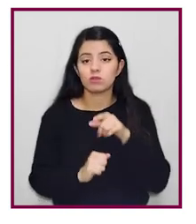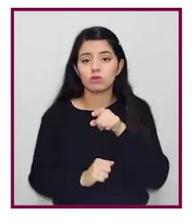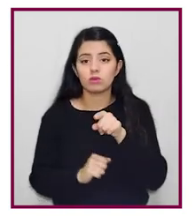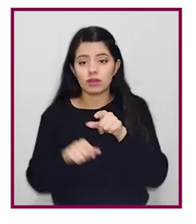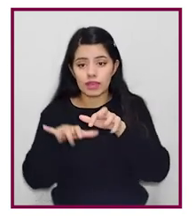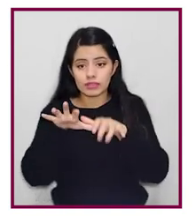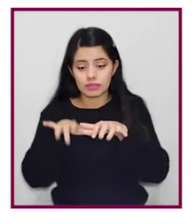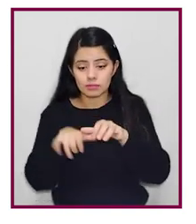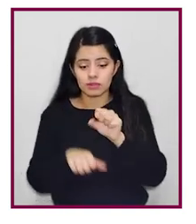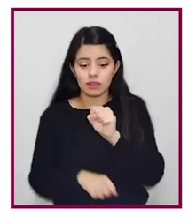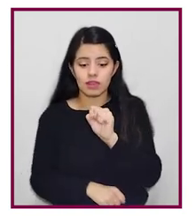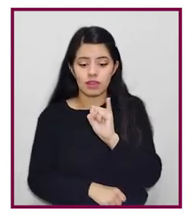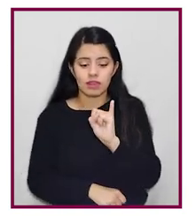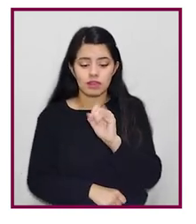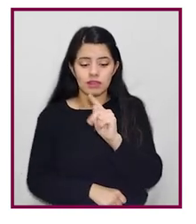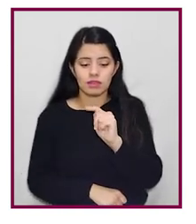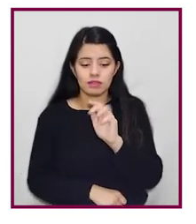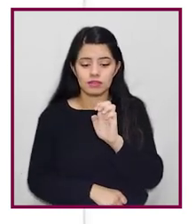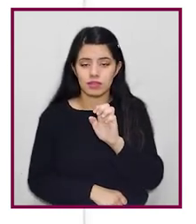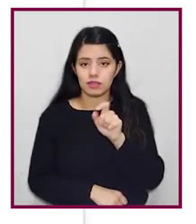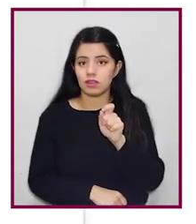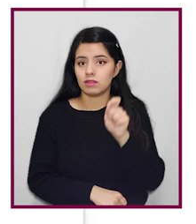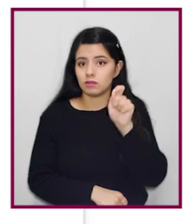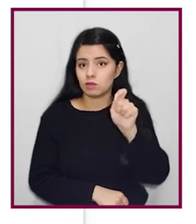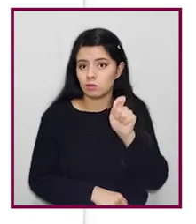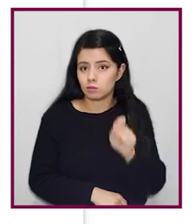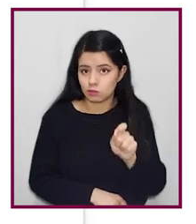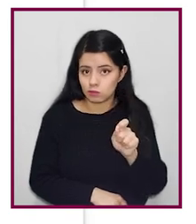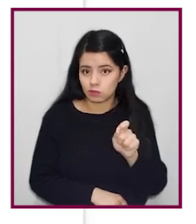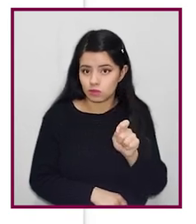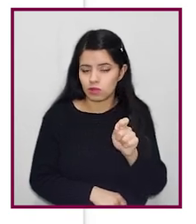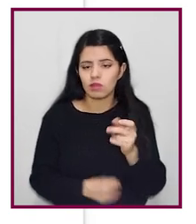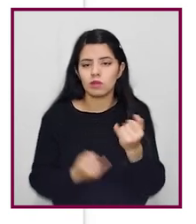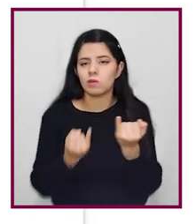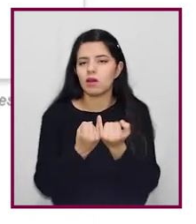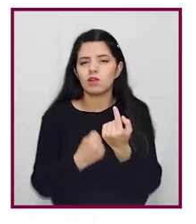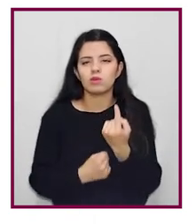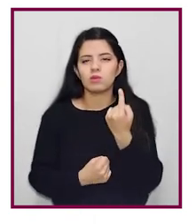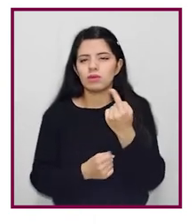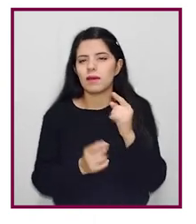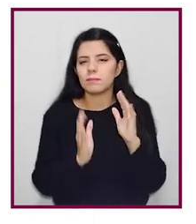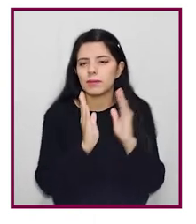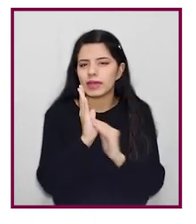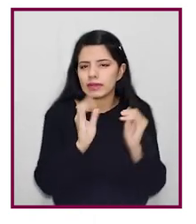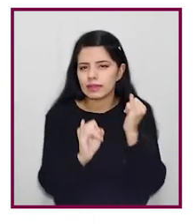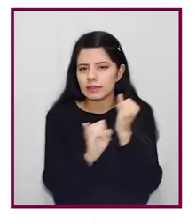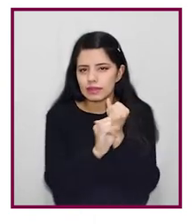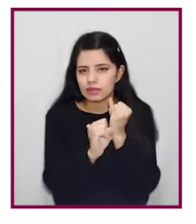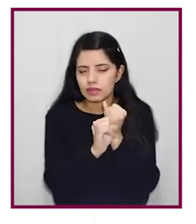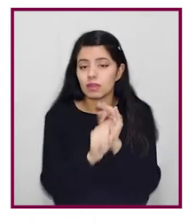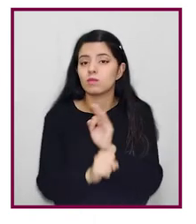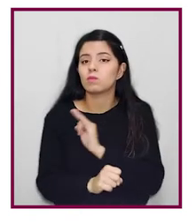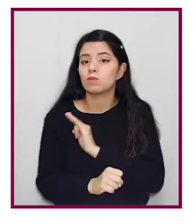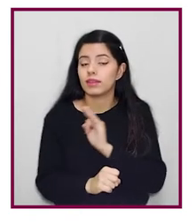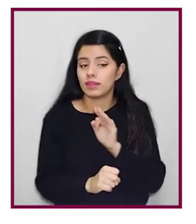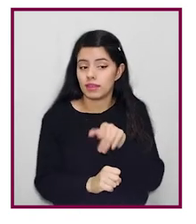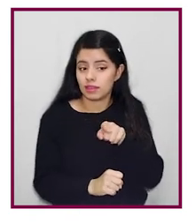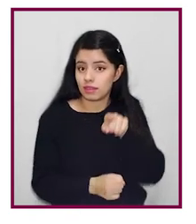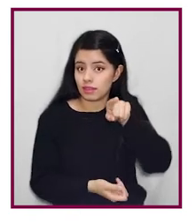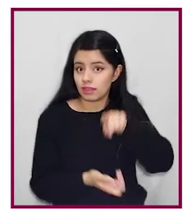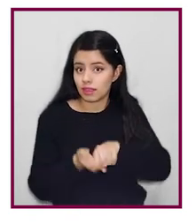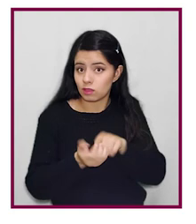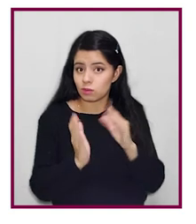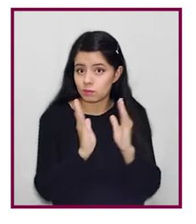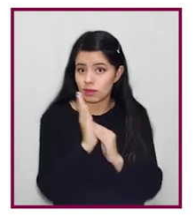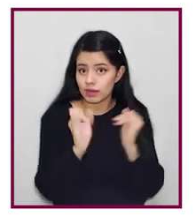escribes site, dos puntos y un sitio en específico, puedes hacer búsquedas dentro de ese